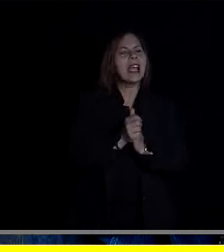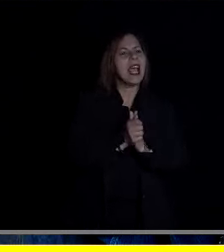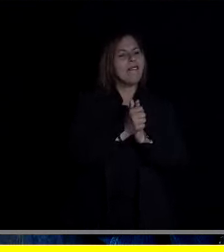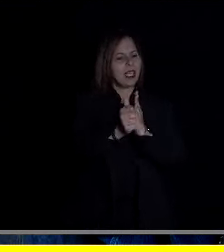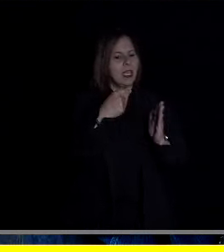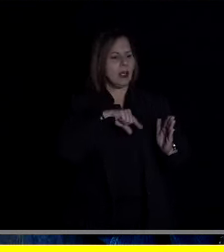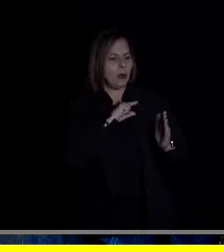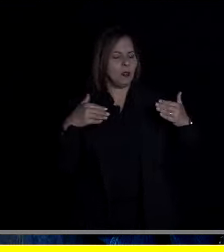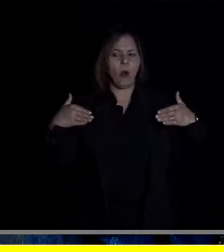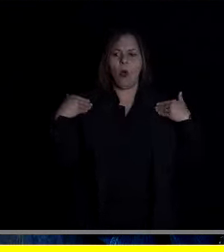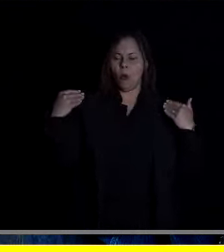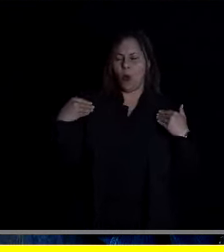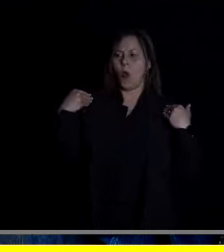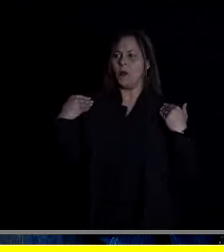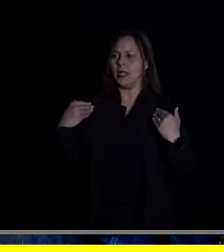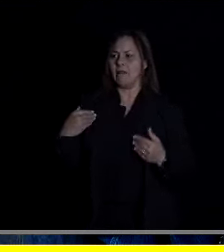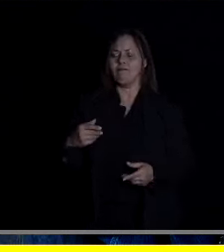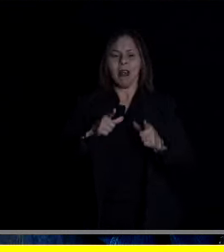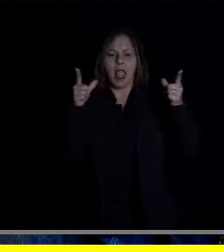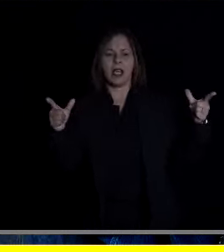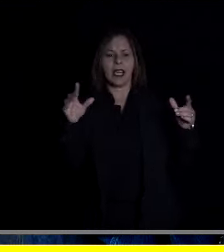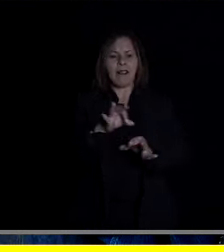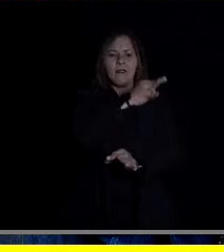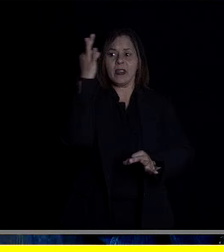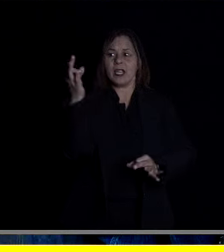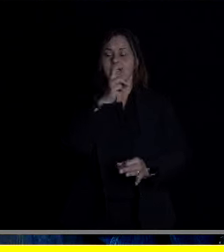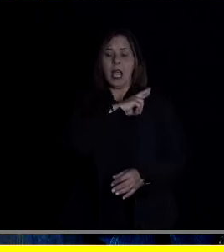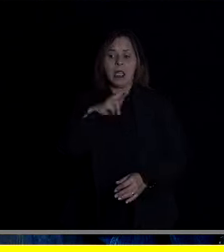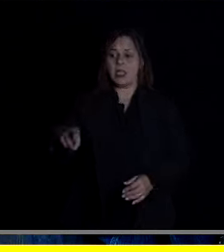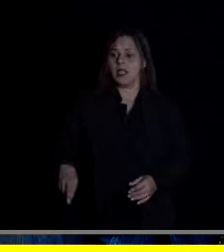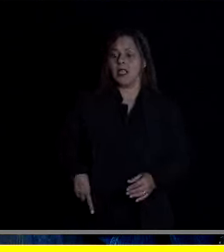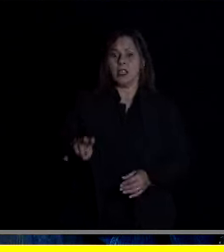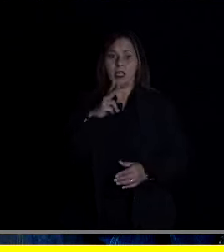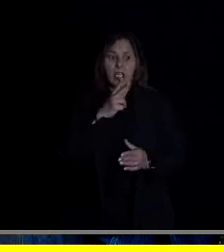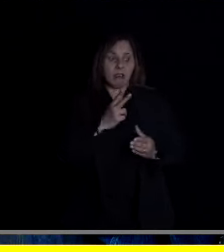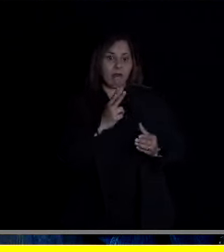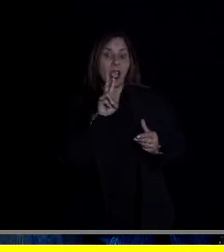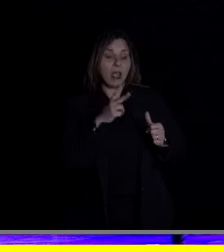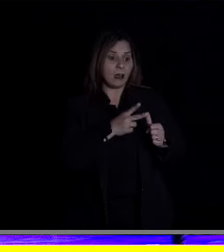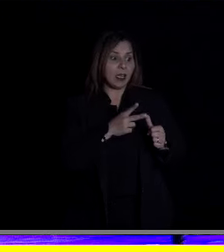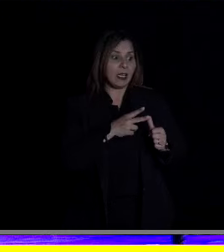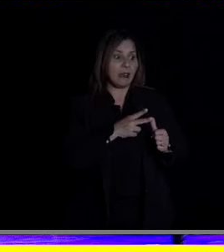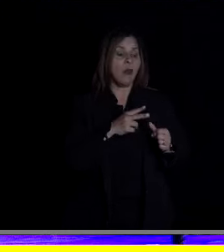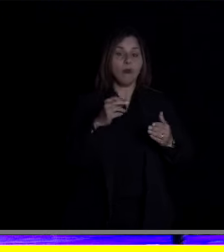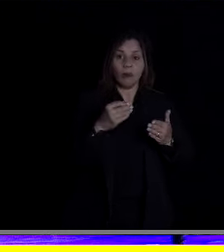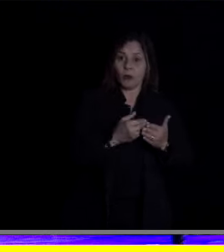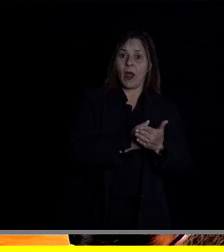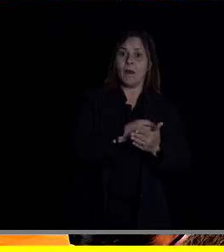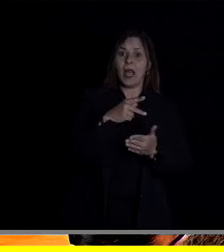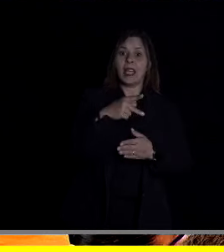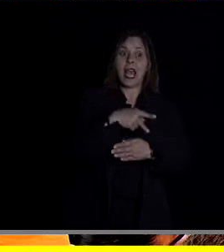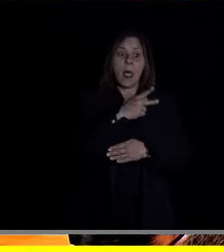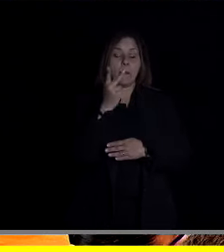ejemplo, la gran Fiesta de Reyes, y 2 iniciativas nuevas, Juventud y de Pascua para la Plaza. Y tengo